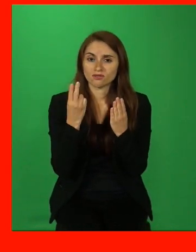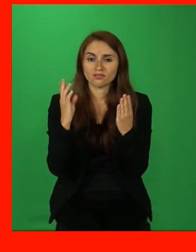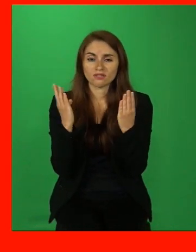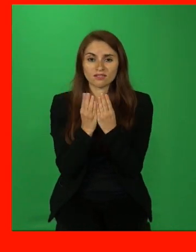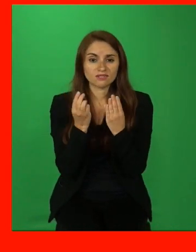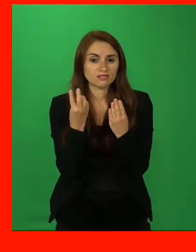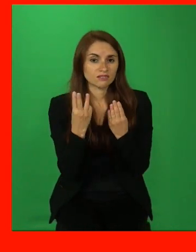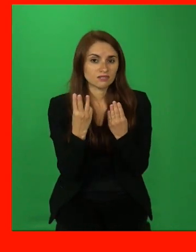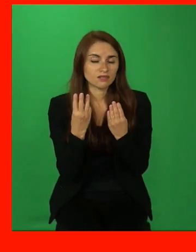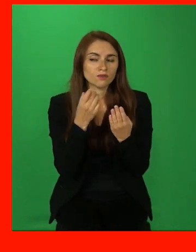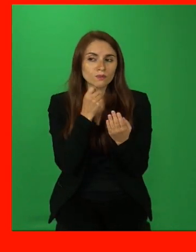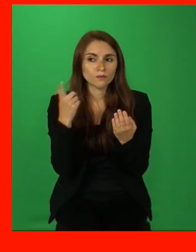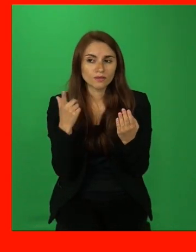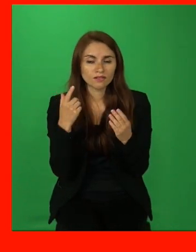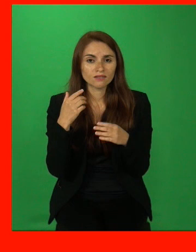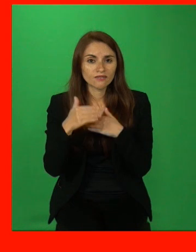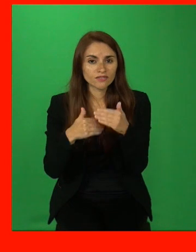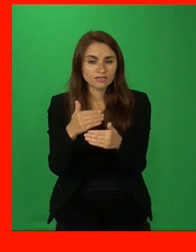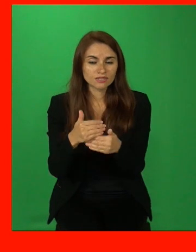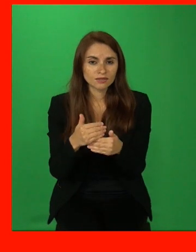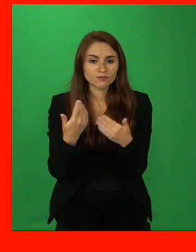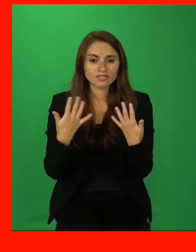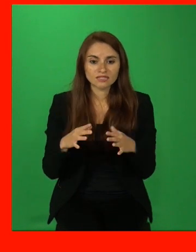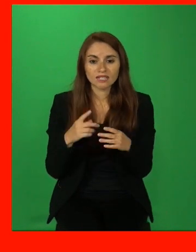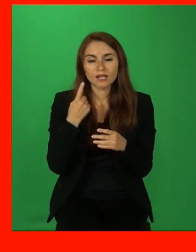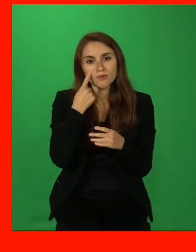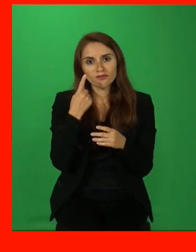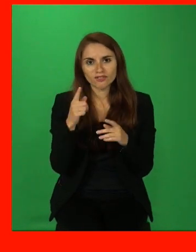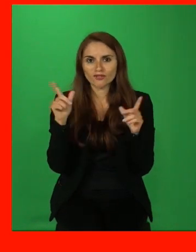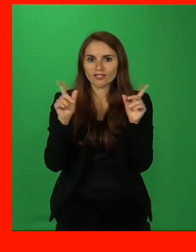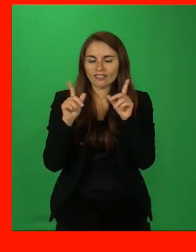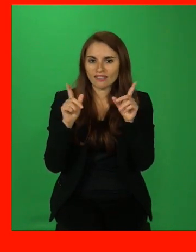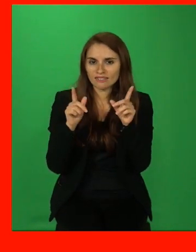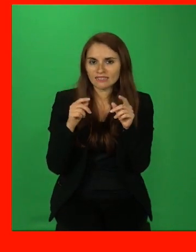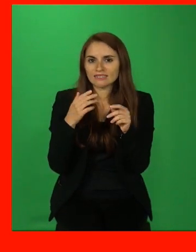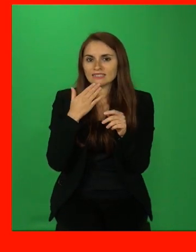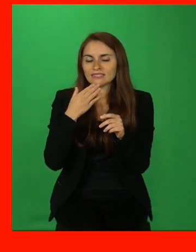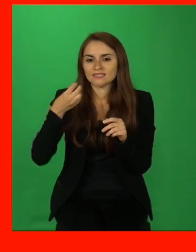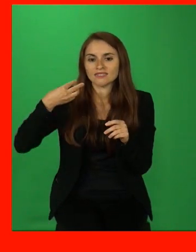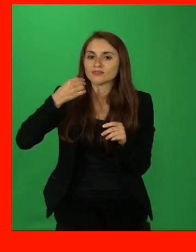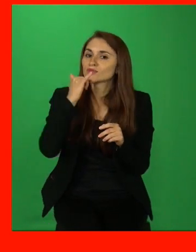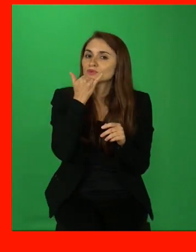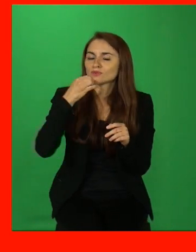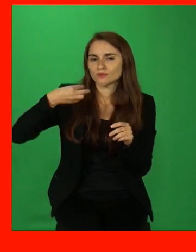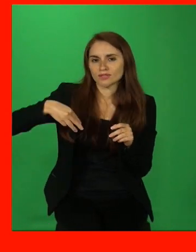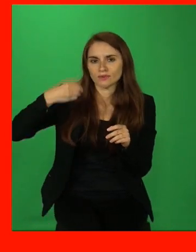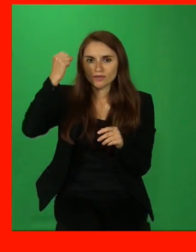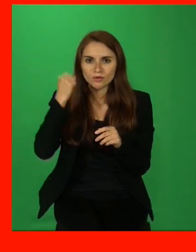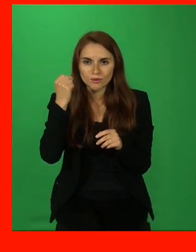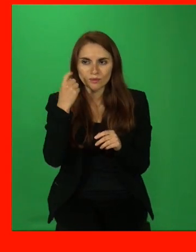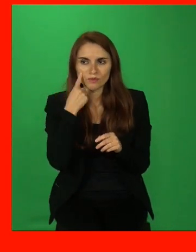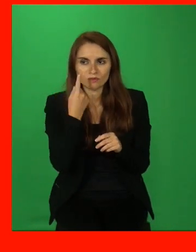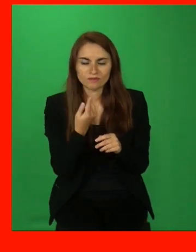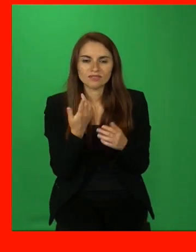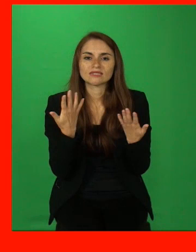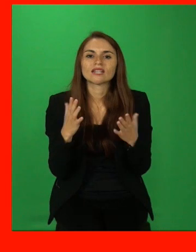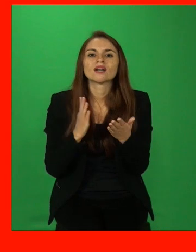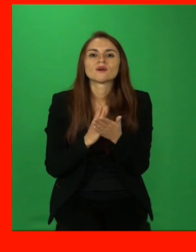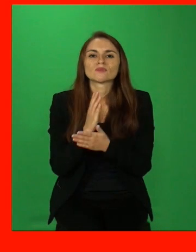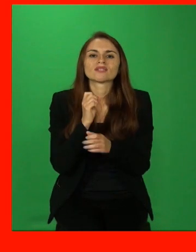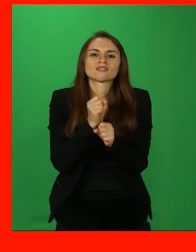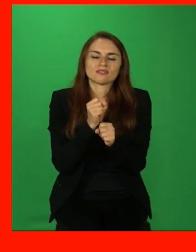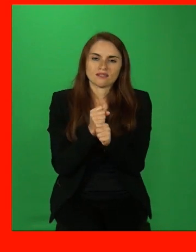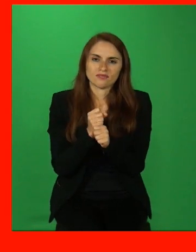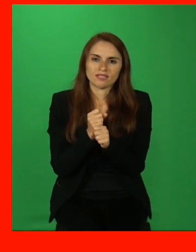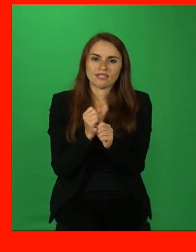tiempo por solbes y también por la municipalidad de copiapó ya estás listo para trabajar en